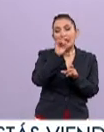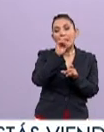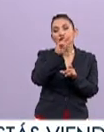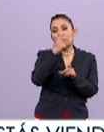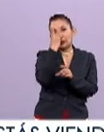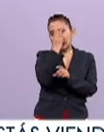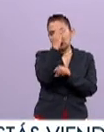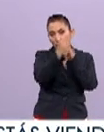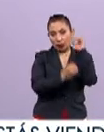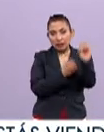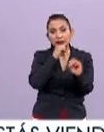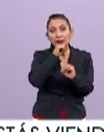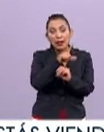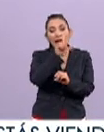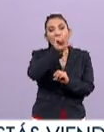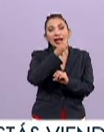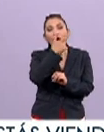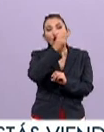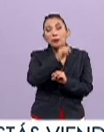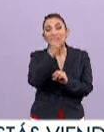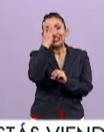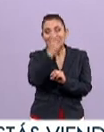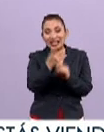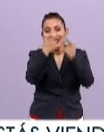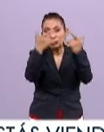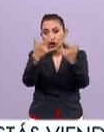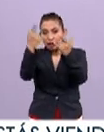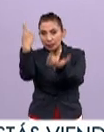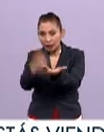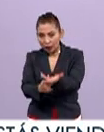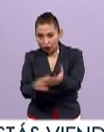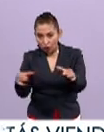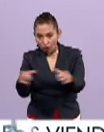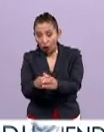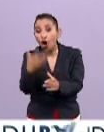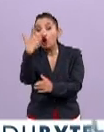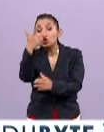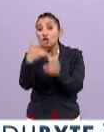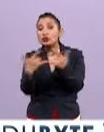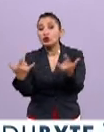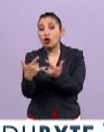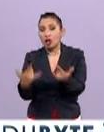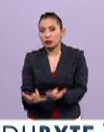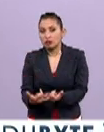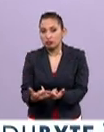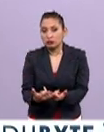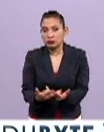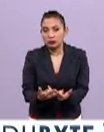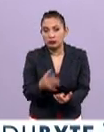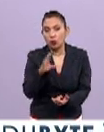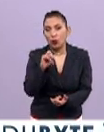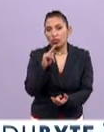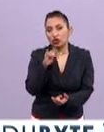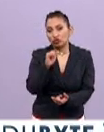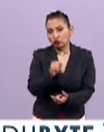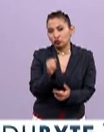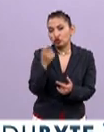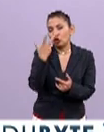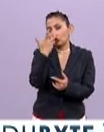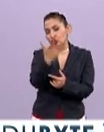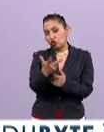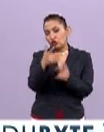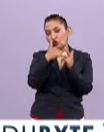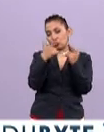3 obras, sino en Legom Legom hay 3 cuentos. Hay pero 8 en esa, cuentos. 8 cuentos, ok. 8 cuentos. Perfecto. Uh-huh. 8 cuentos